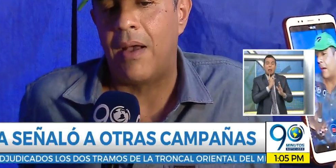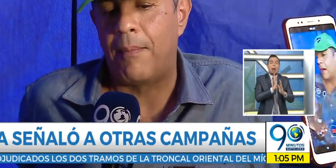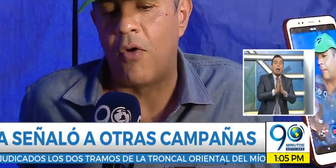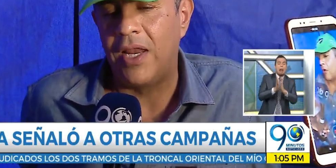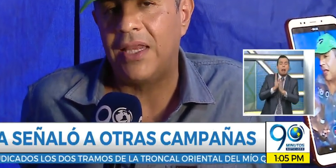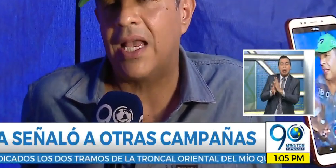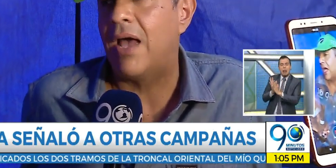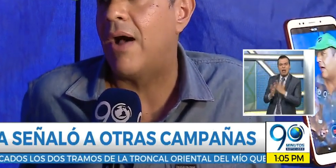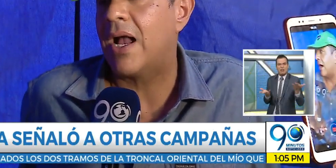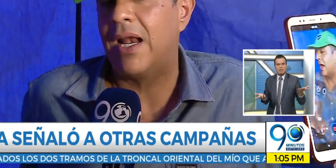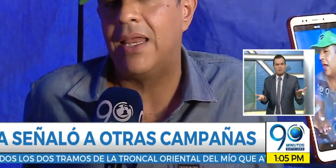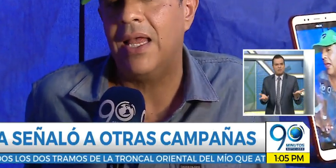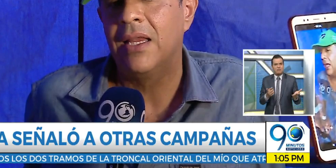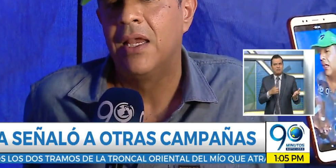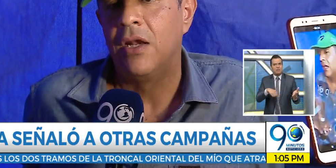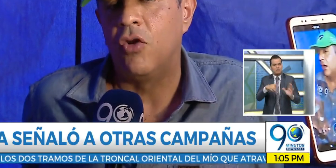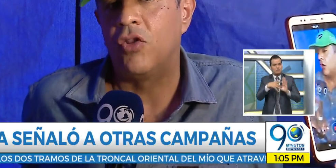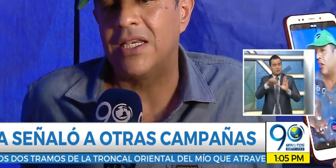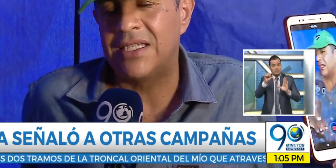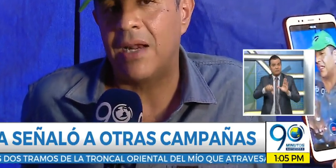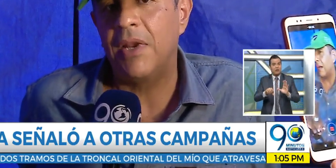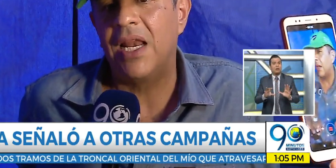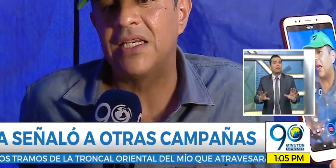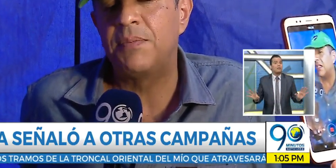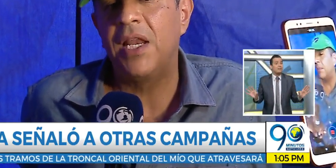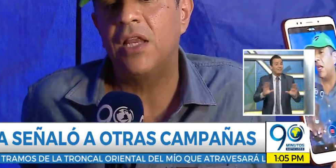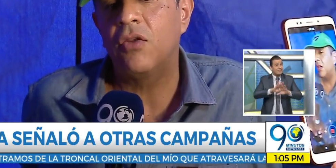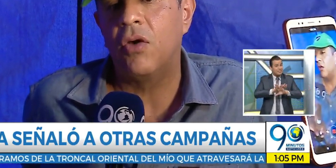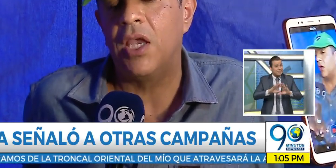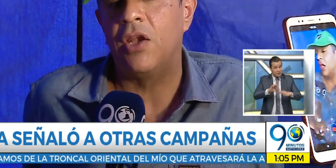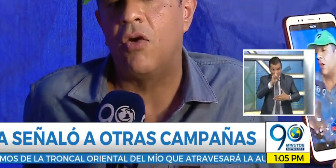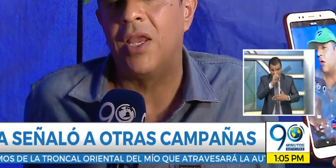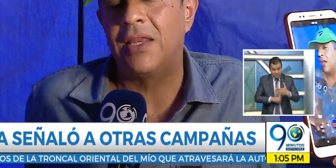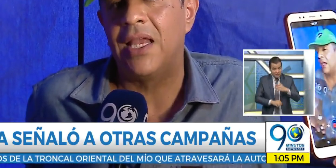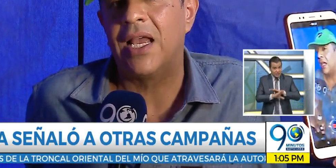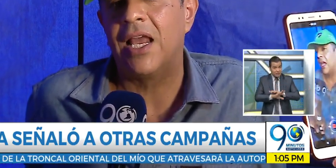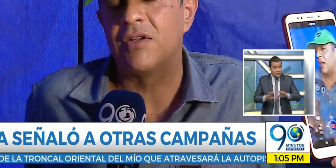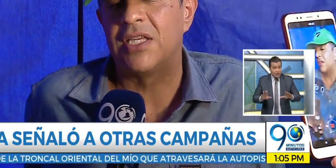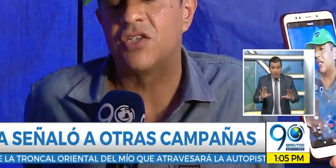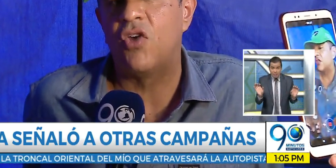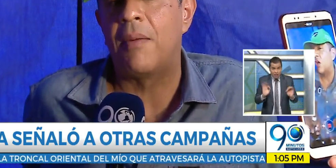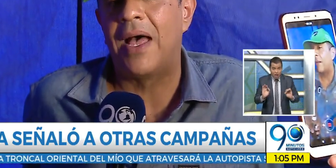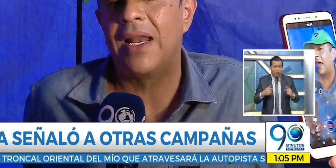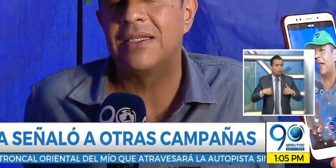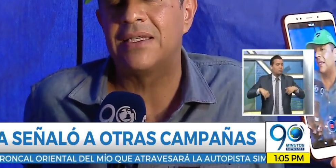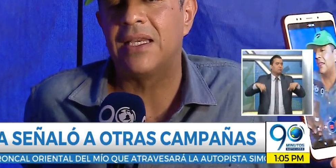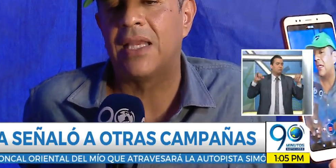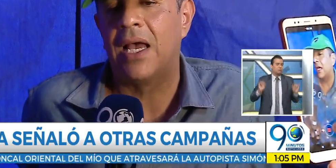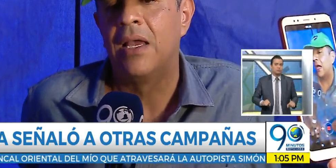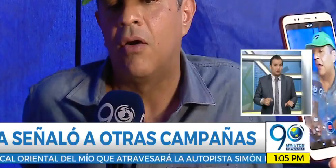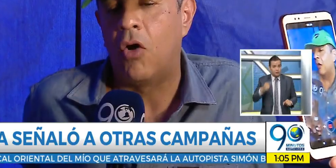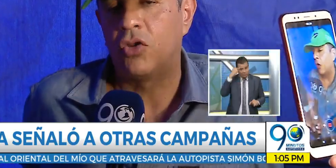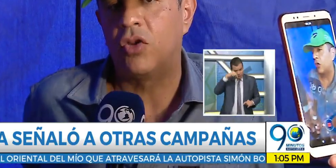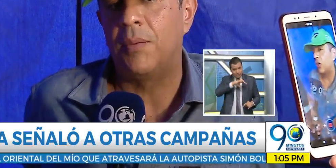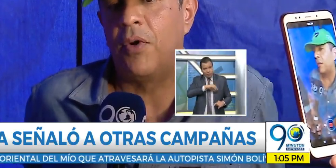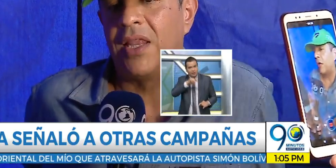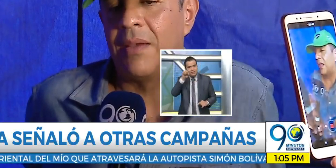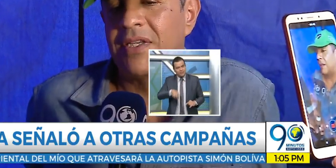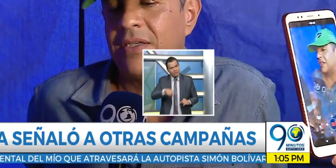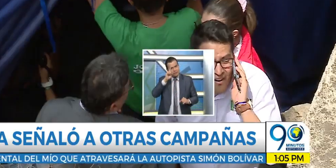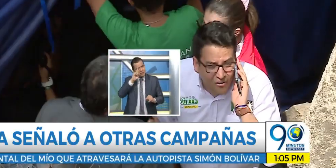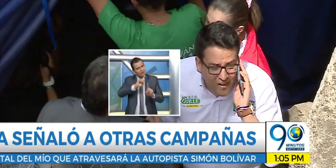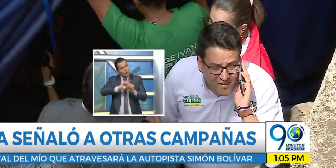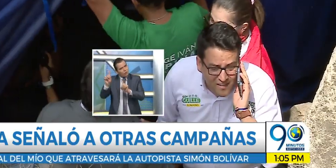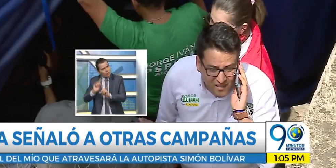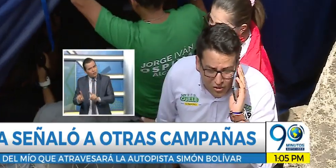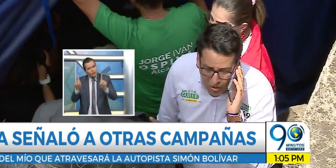una política de baja calidad no desarmen el espíritu y no entiendan que nuestra ciudad amada necesita otro tipo de